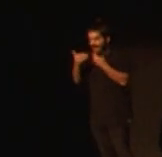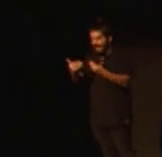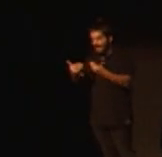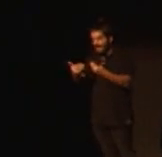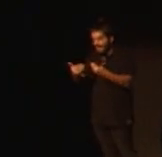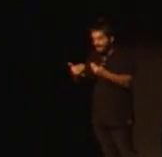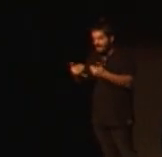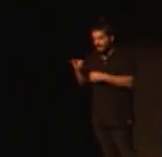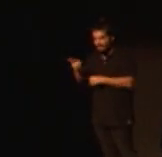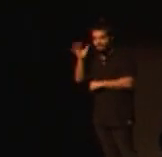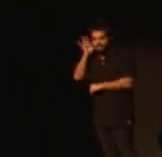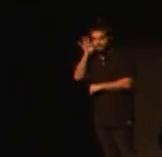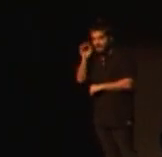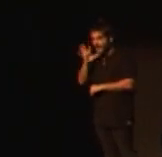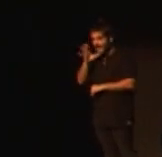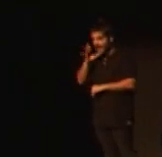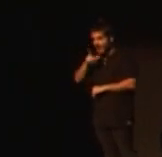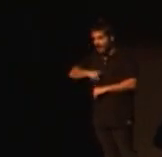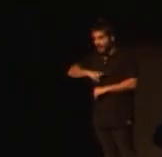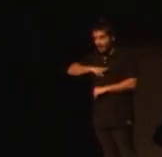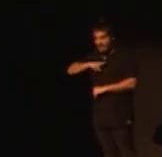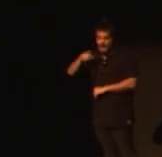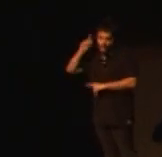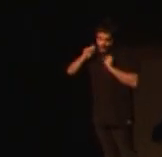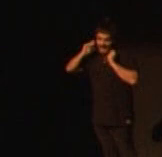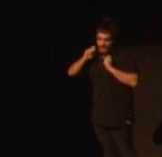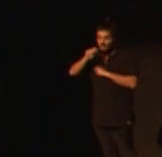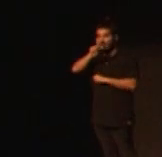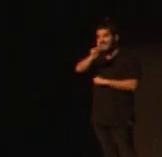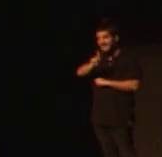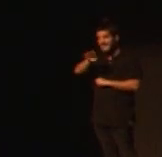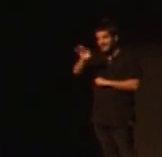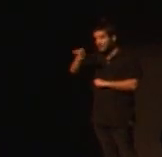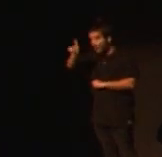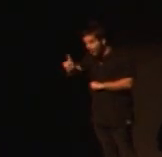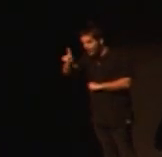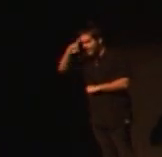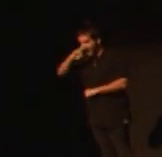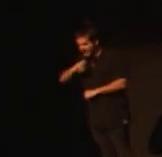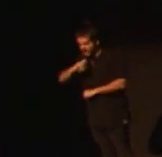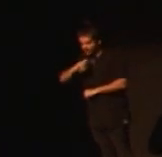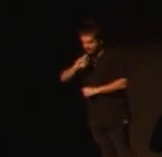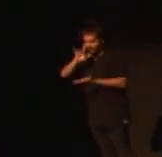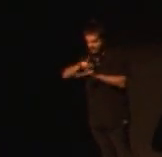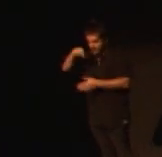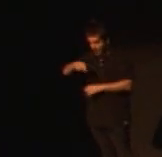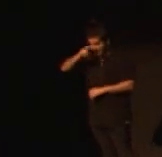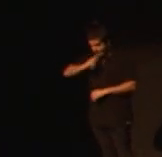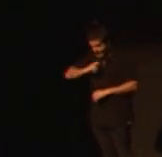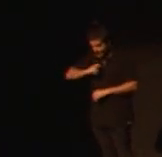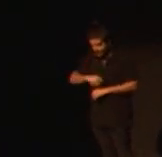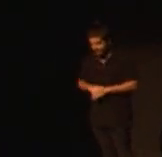ahora acaba de cumplir 101 años. José es un ejemplo de cómo hay